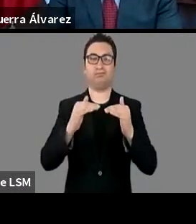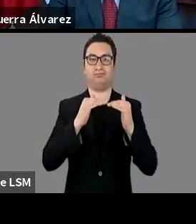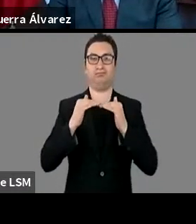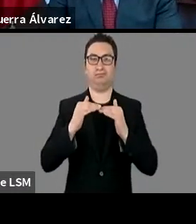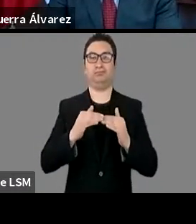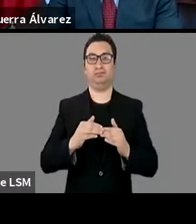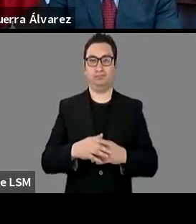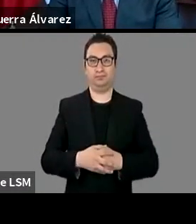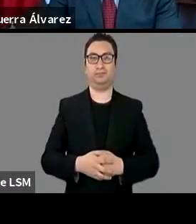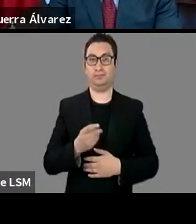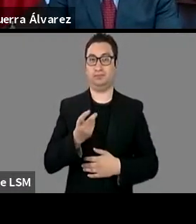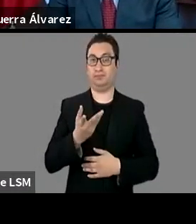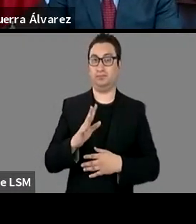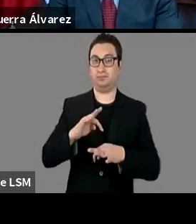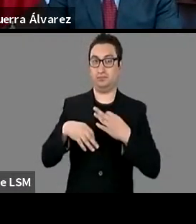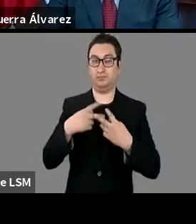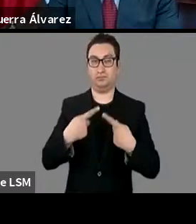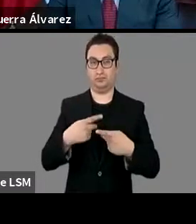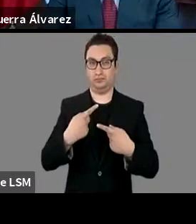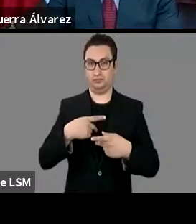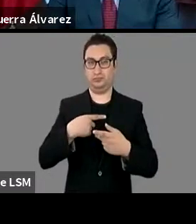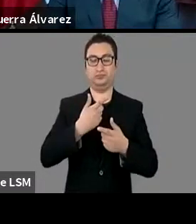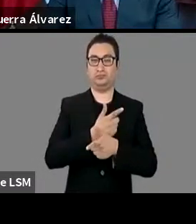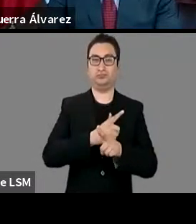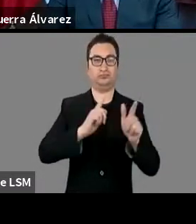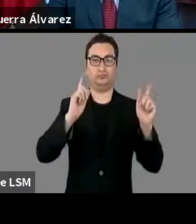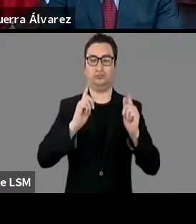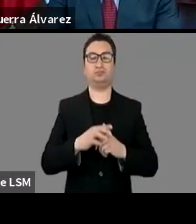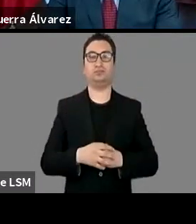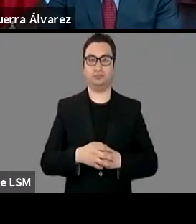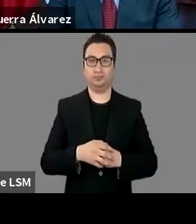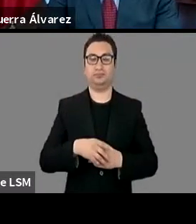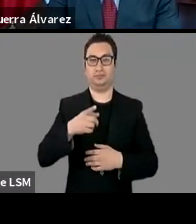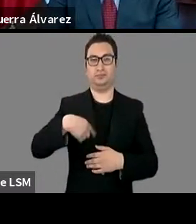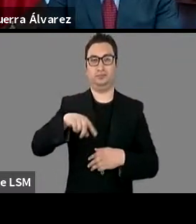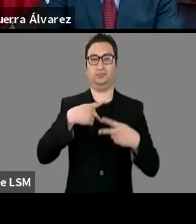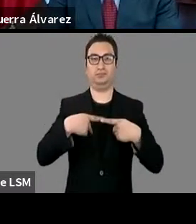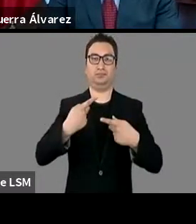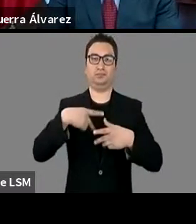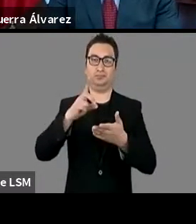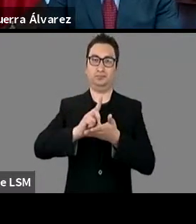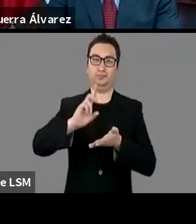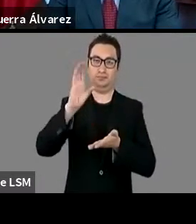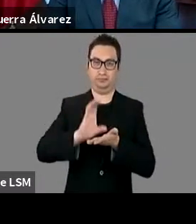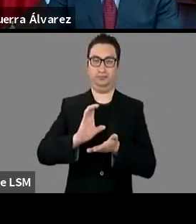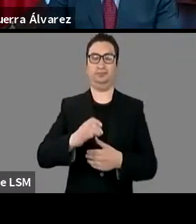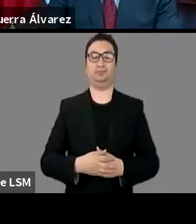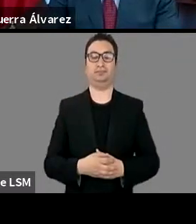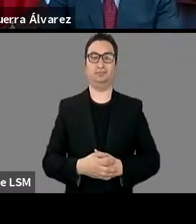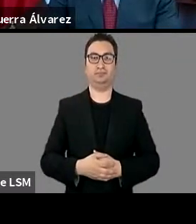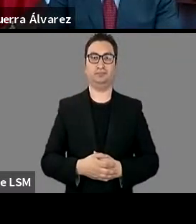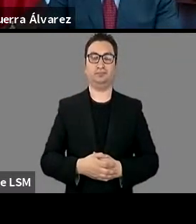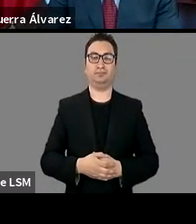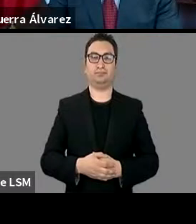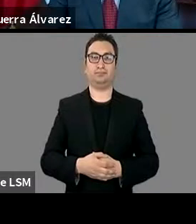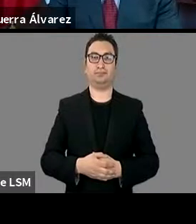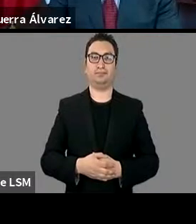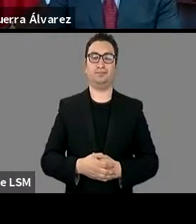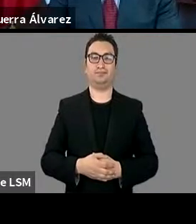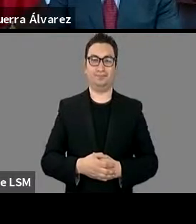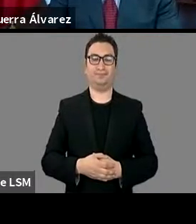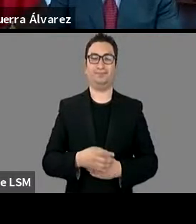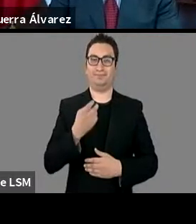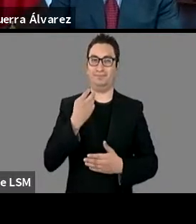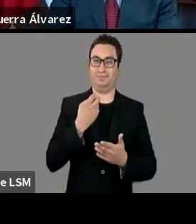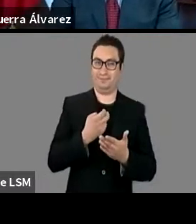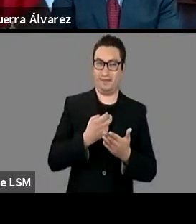libertades fundamentales de nosotras las personas con discapacidad. Estos son el eje que impulsó la realización de